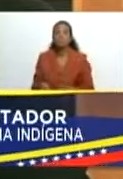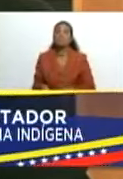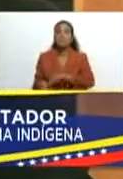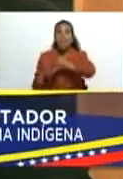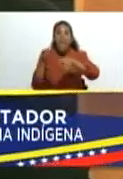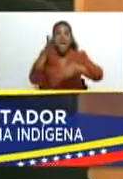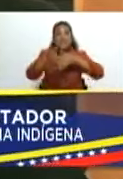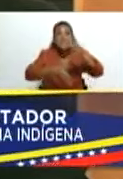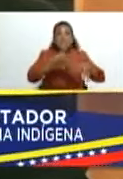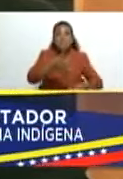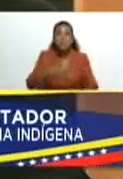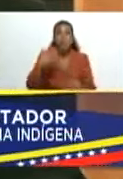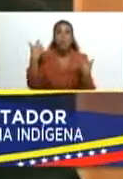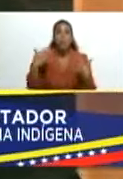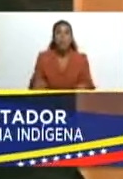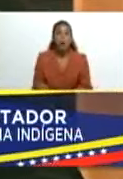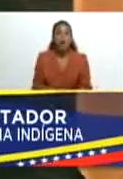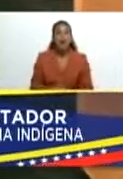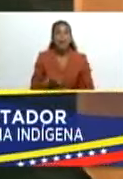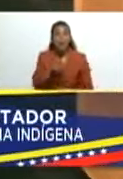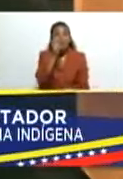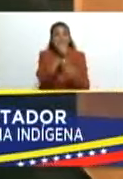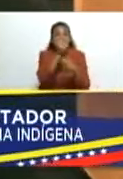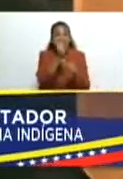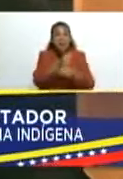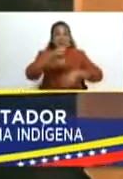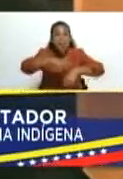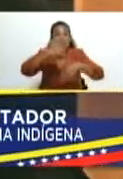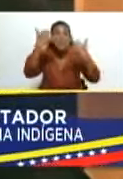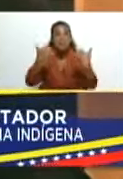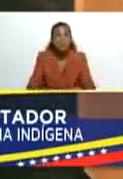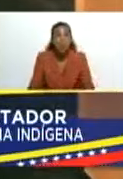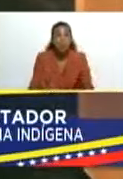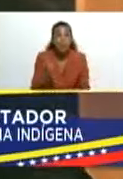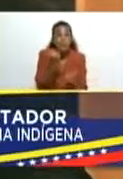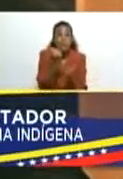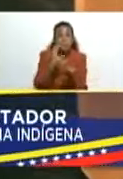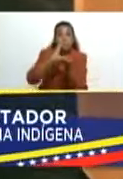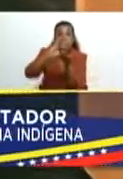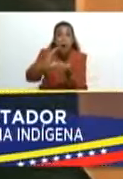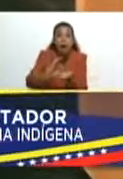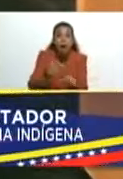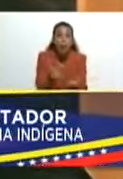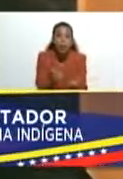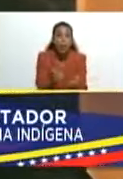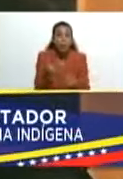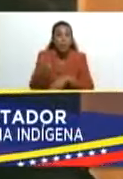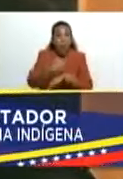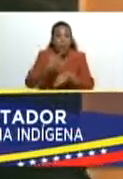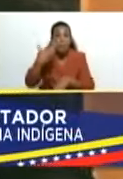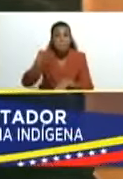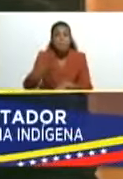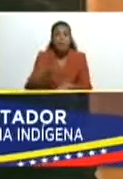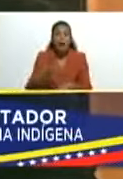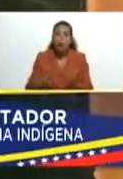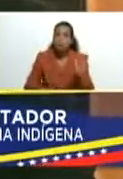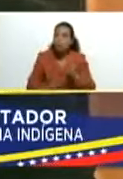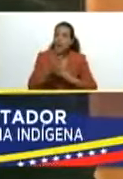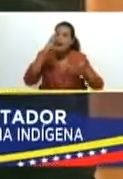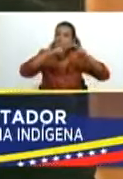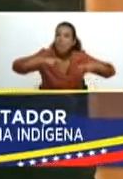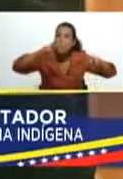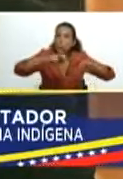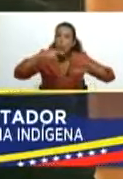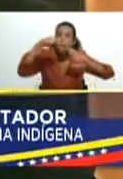Aray, Miguel Cortés y Víctor Camacho. Están trabajando en este momento con financiamiento del Estado venezolano, de su gobierno, para levantar la